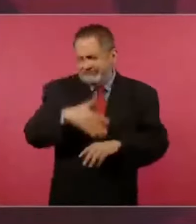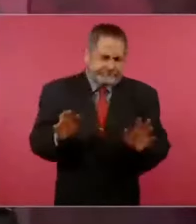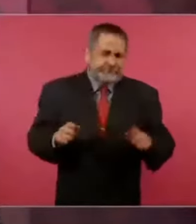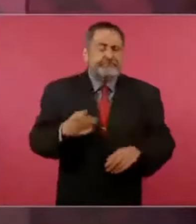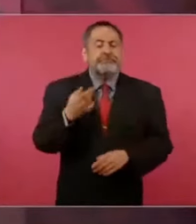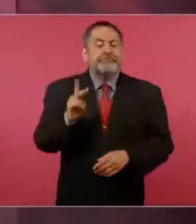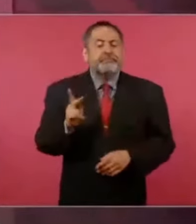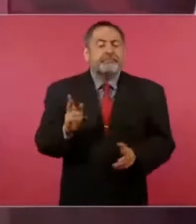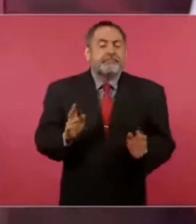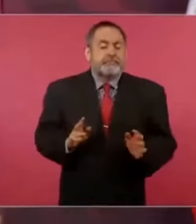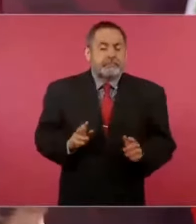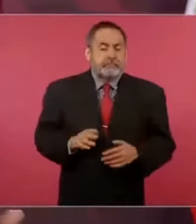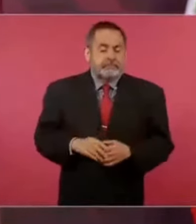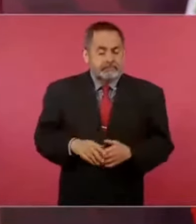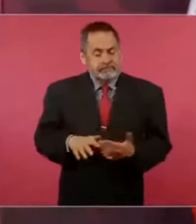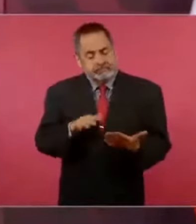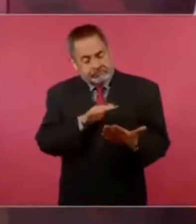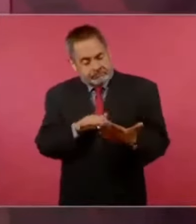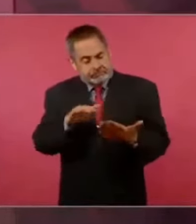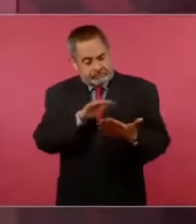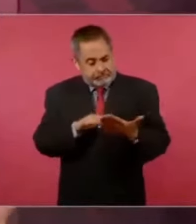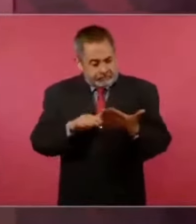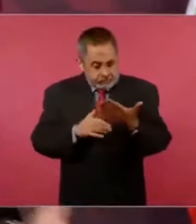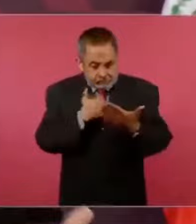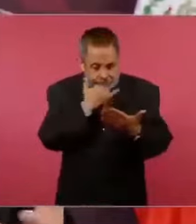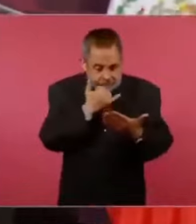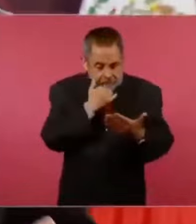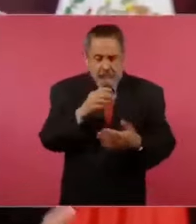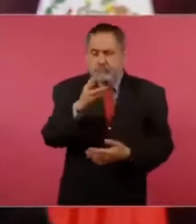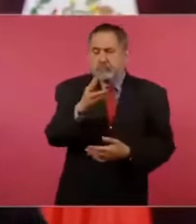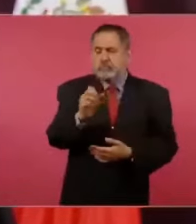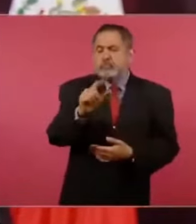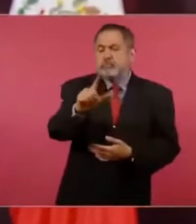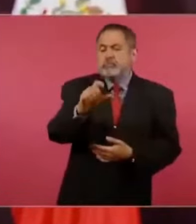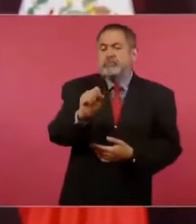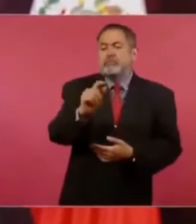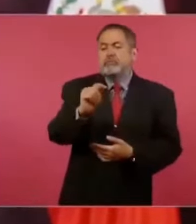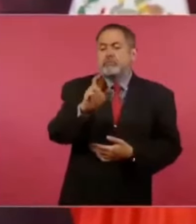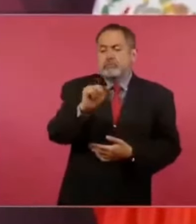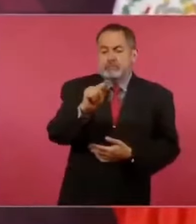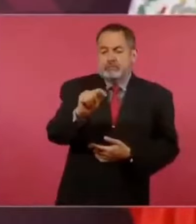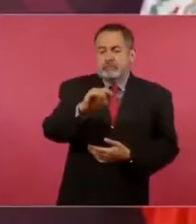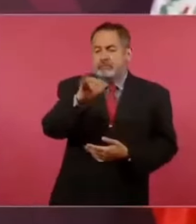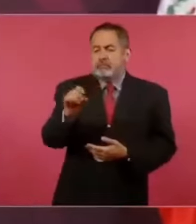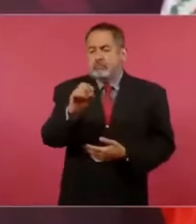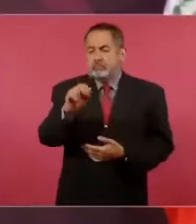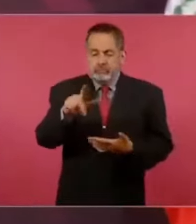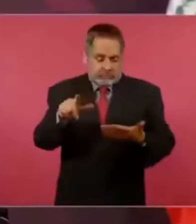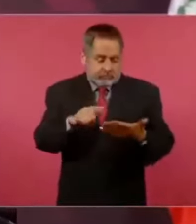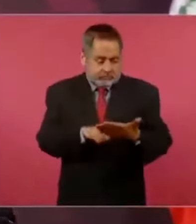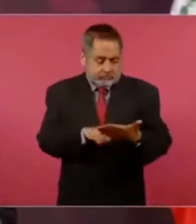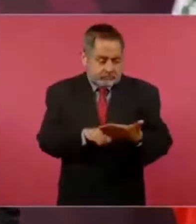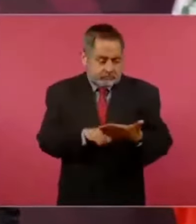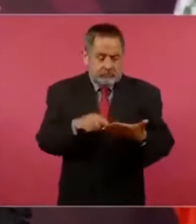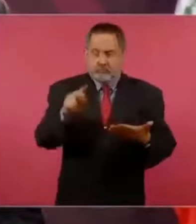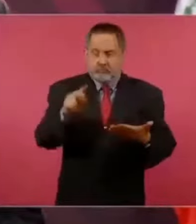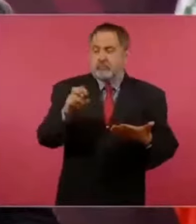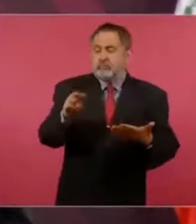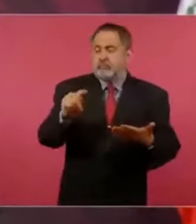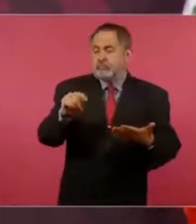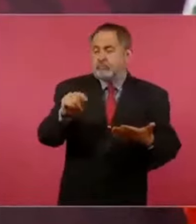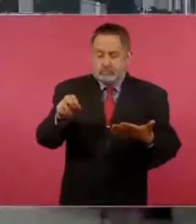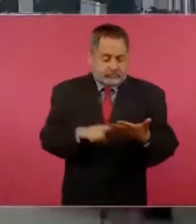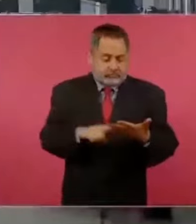si están leyendo al Wall Street Journal y al New York Times y al Financial